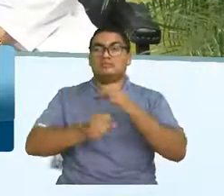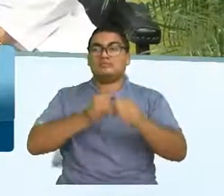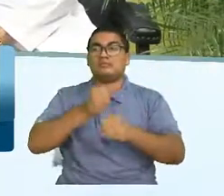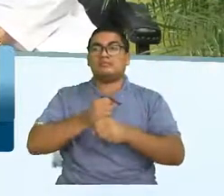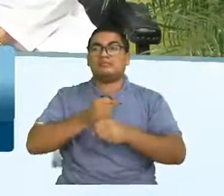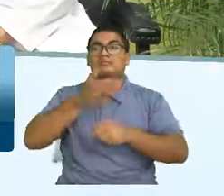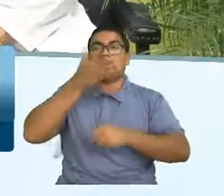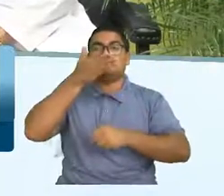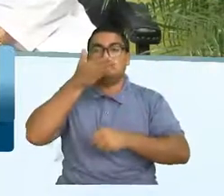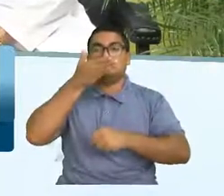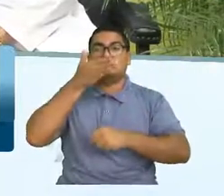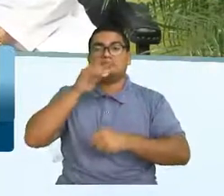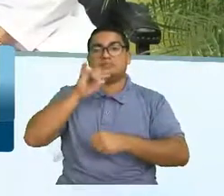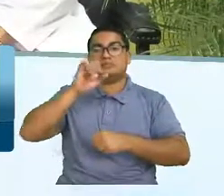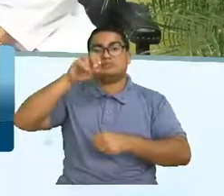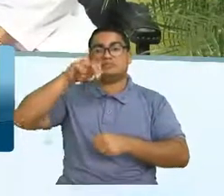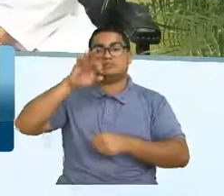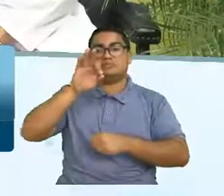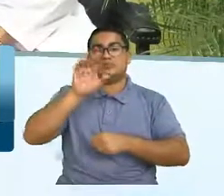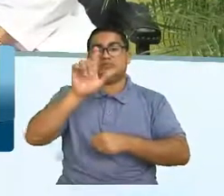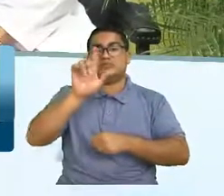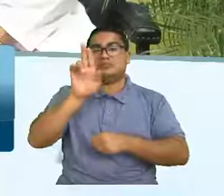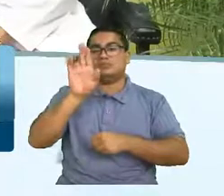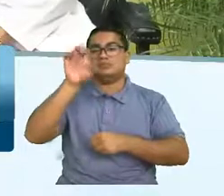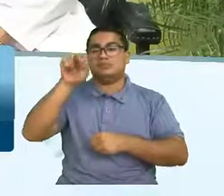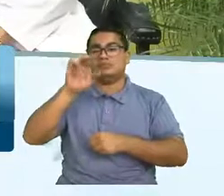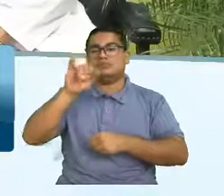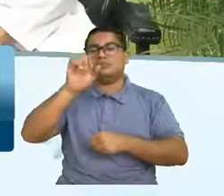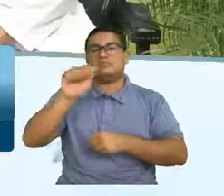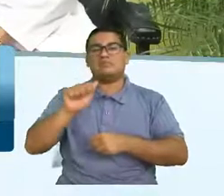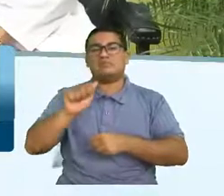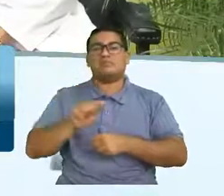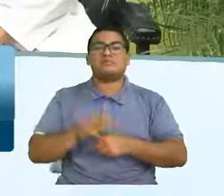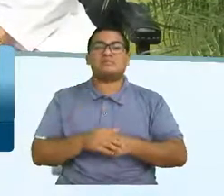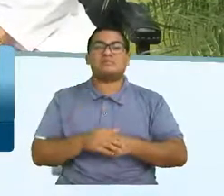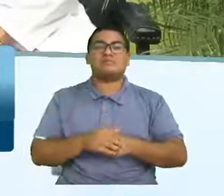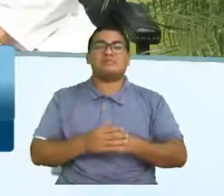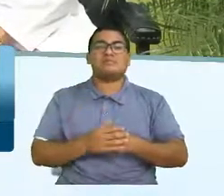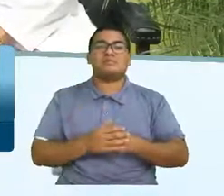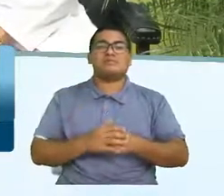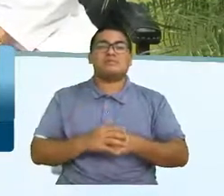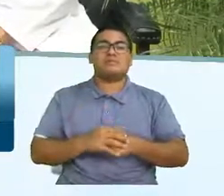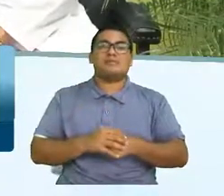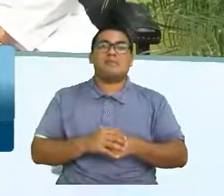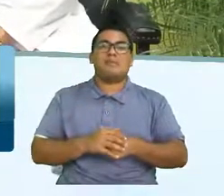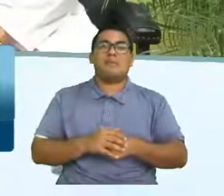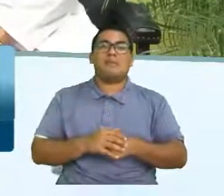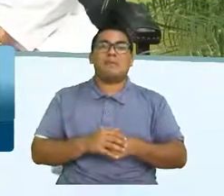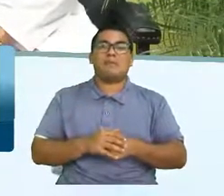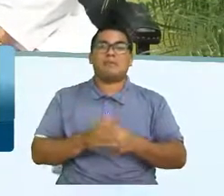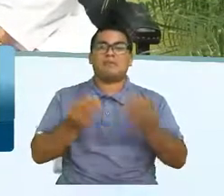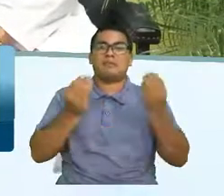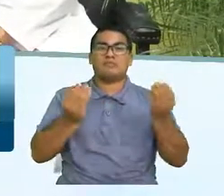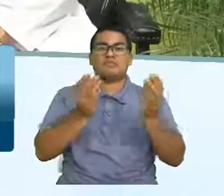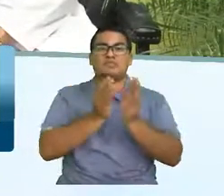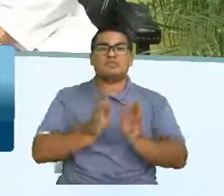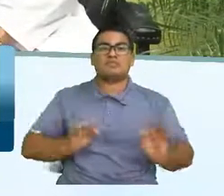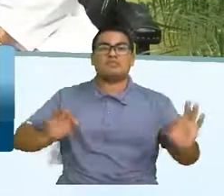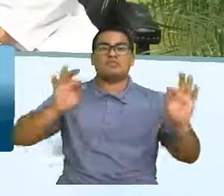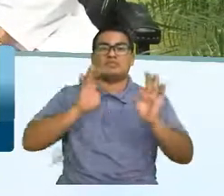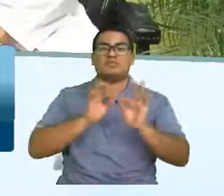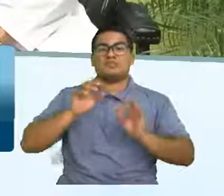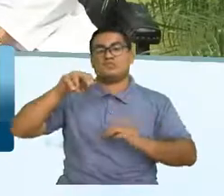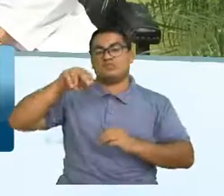influenza una vez al año. Otra la influenza, sí. Claro. Sí. Queda cada año aplicándose la influenza. Así es. Ya. Ahora, es muy importante la